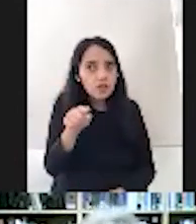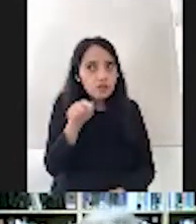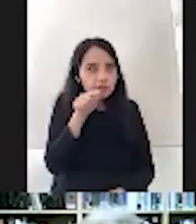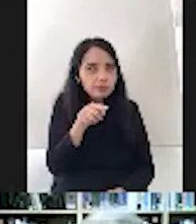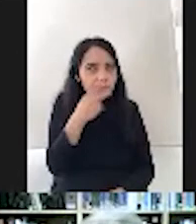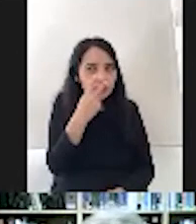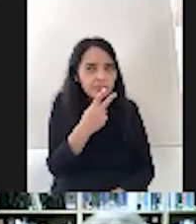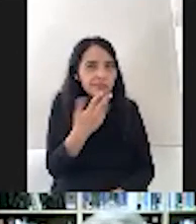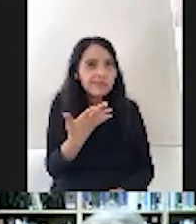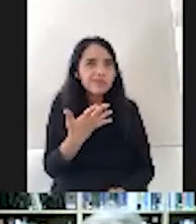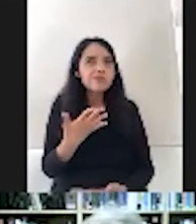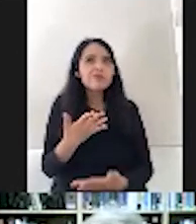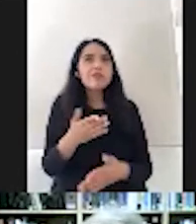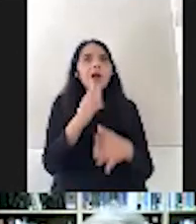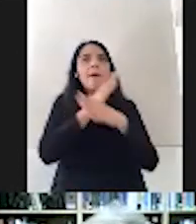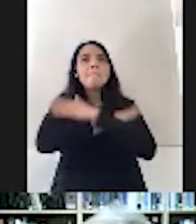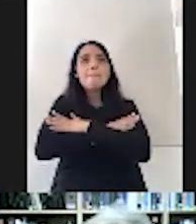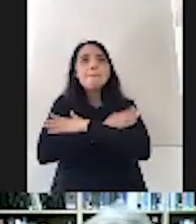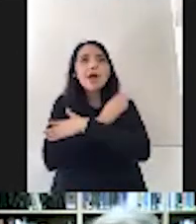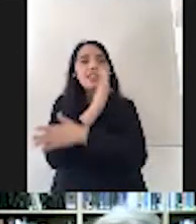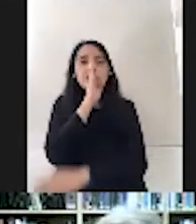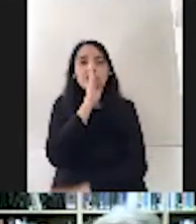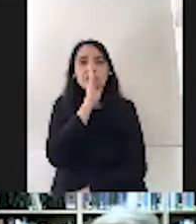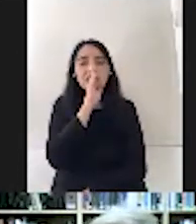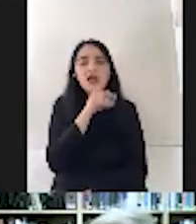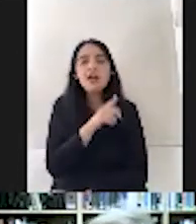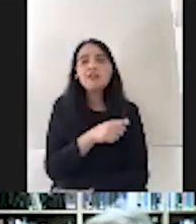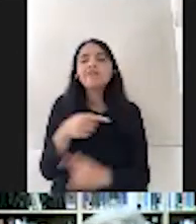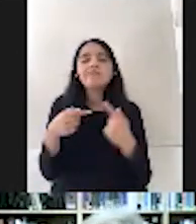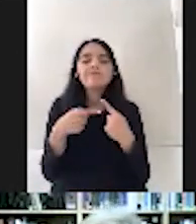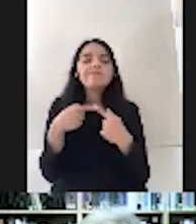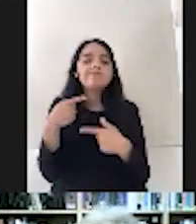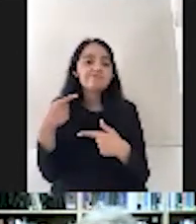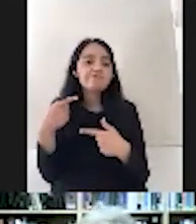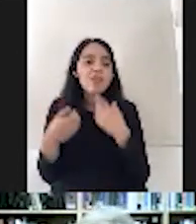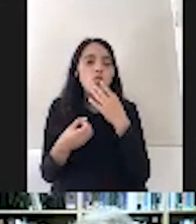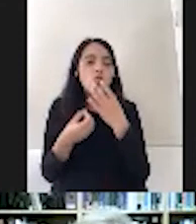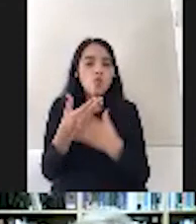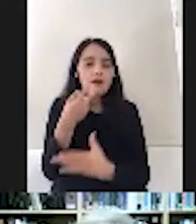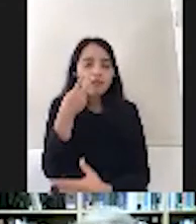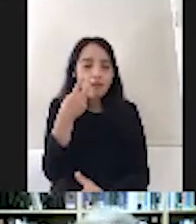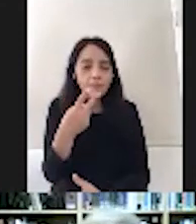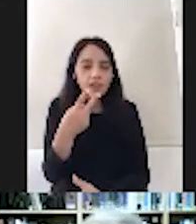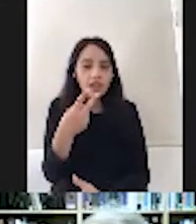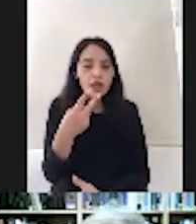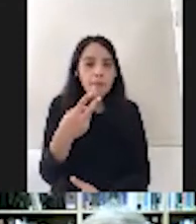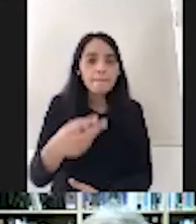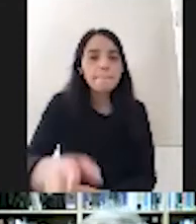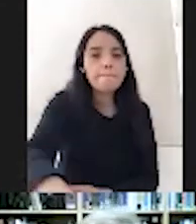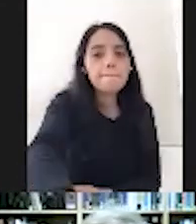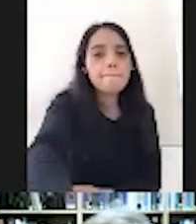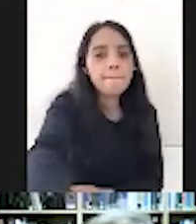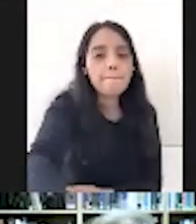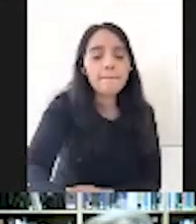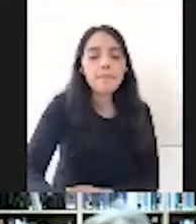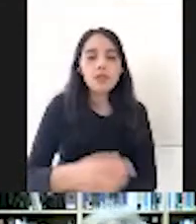pasiva del proceso perceptual se contrapone con nuevas miradas en la cual la percepción visual